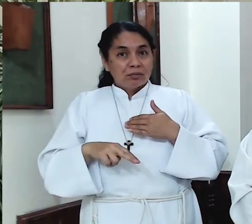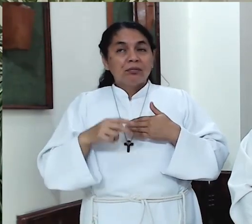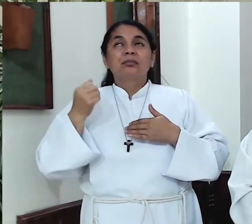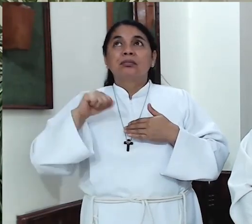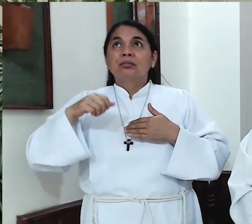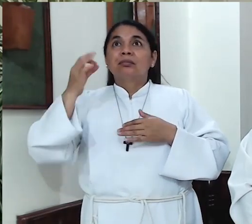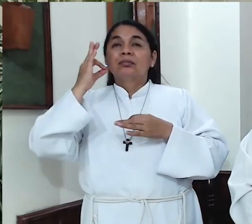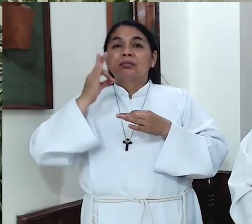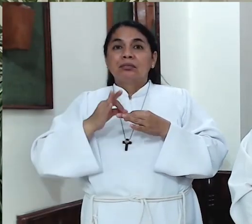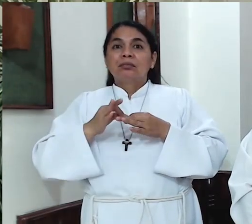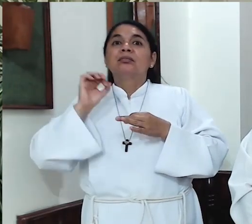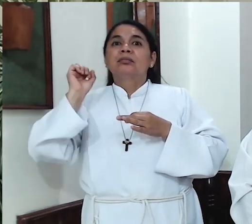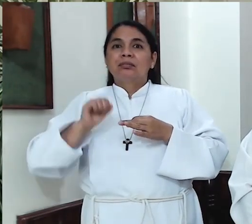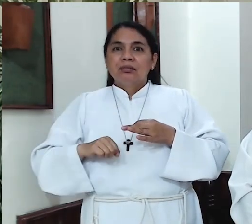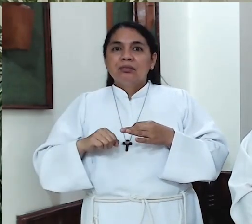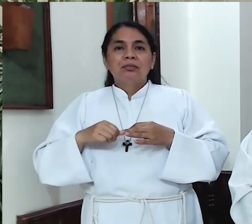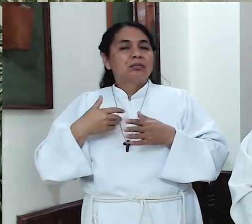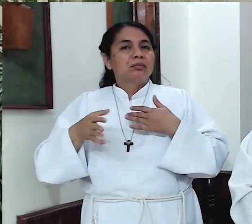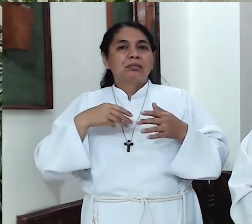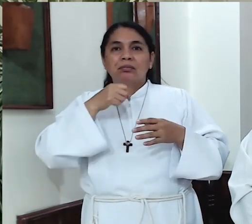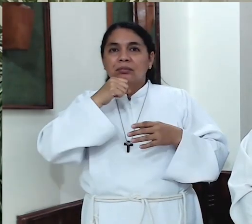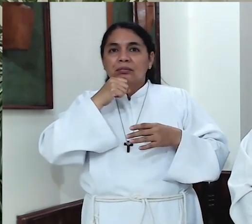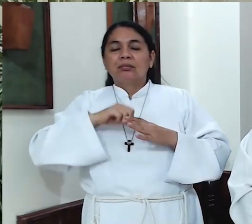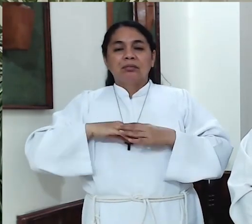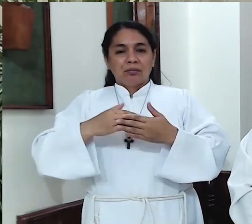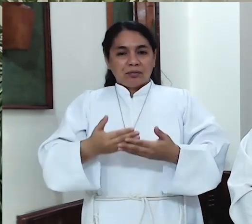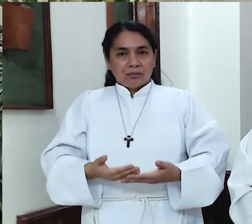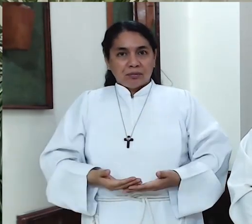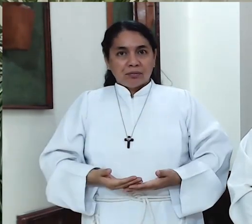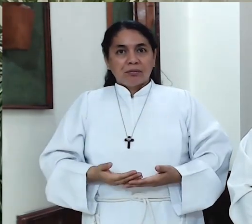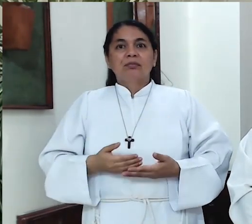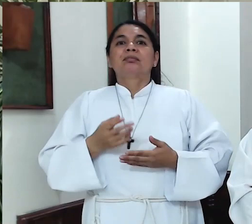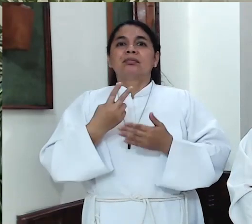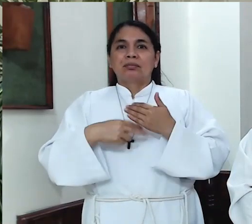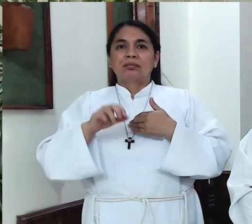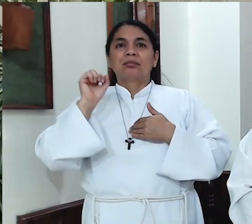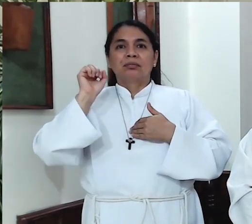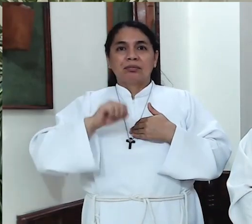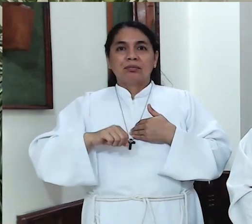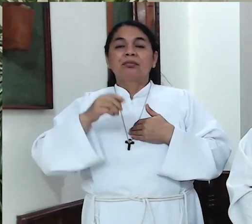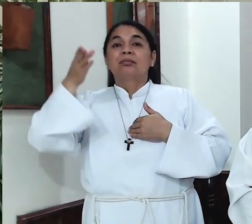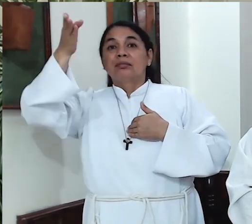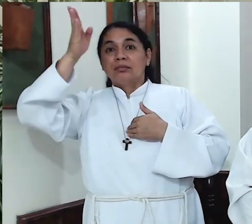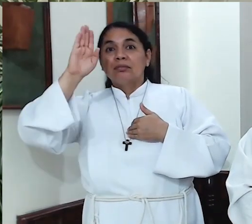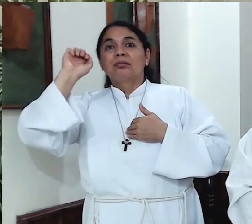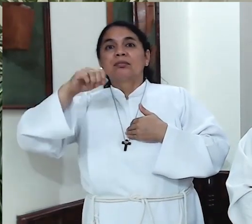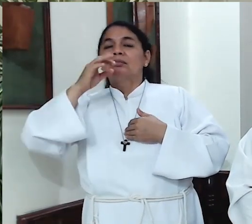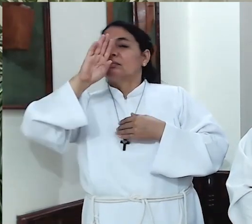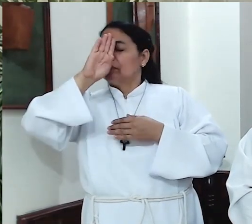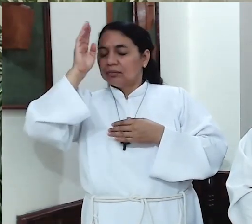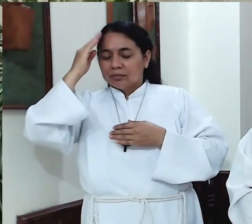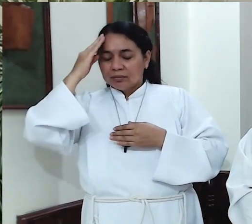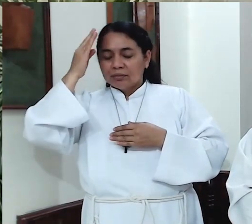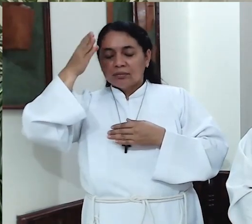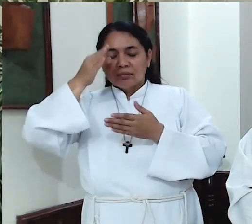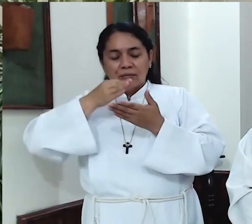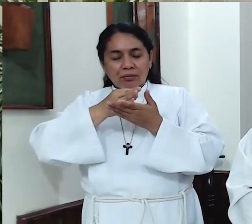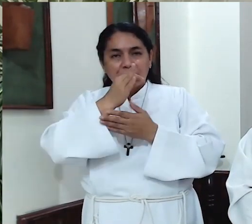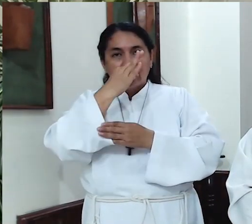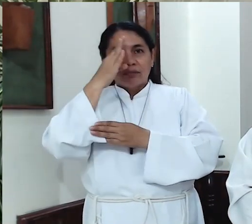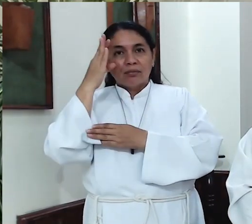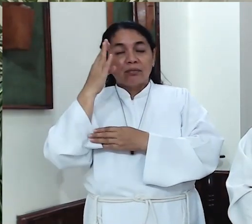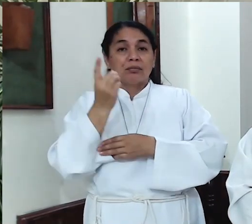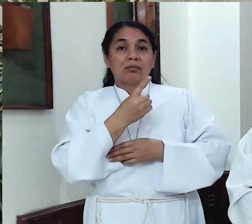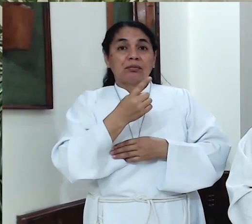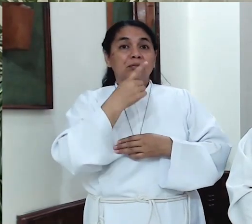hijo, porque creyó que Dios habría de ser fiel a la promesa. Y así, de un solo hombre, ya